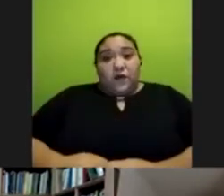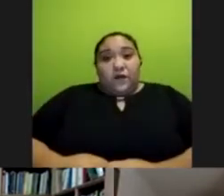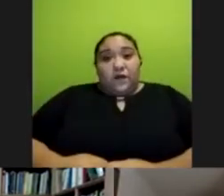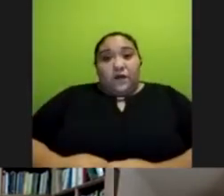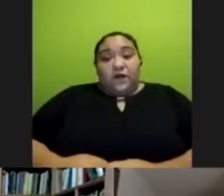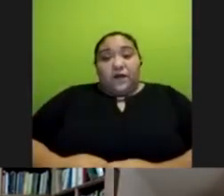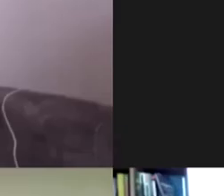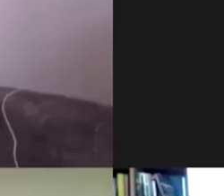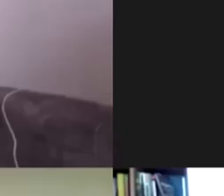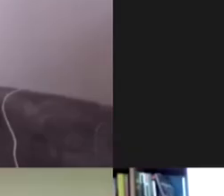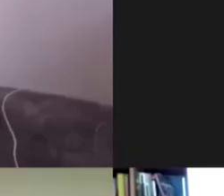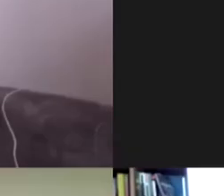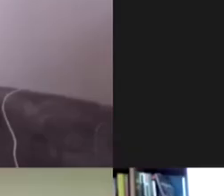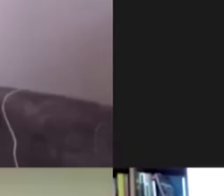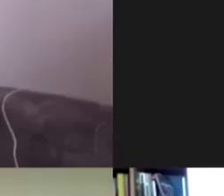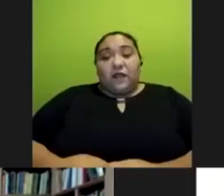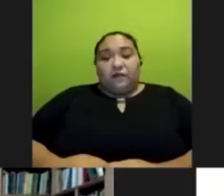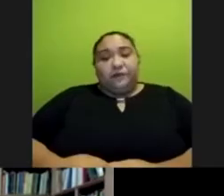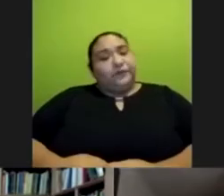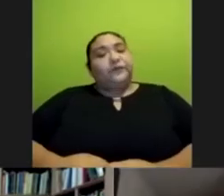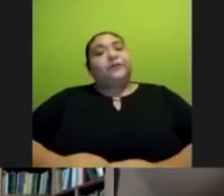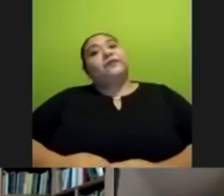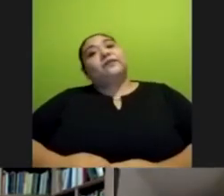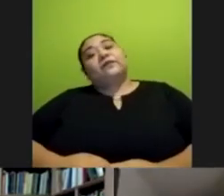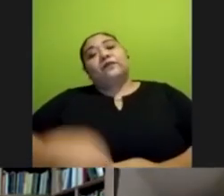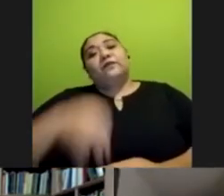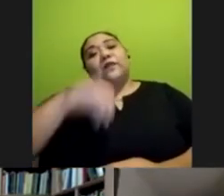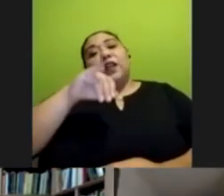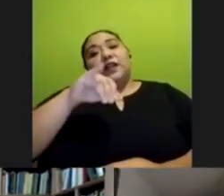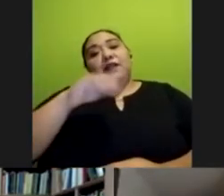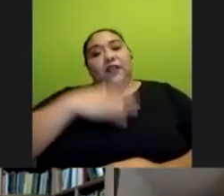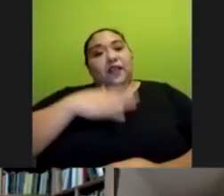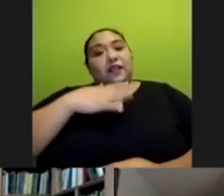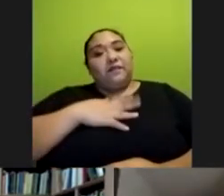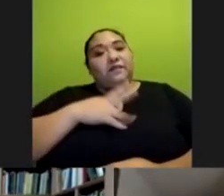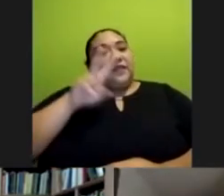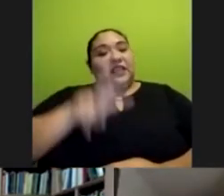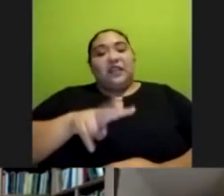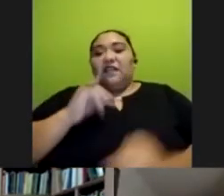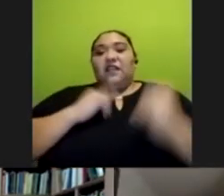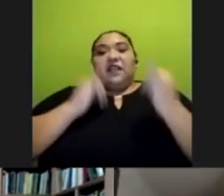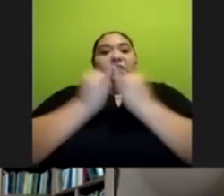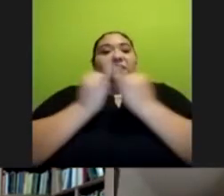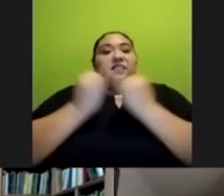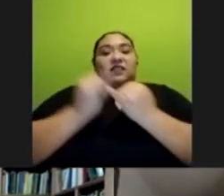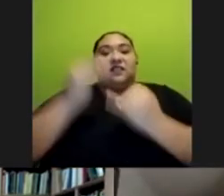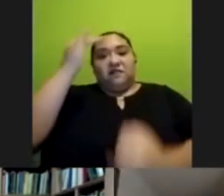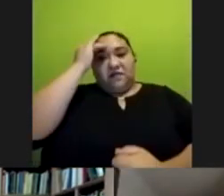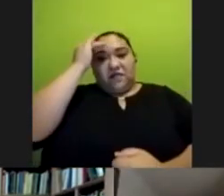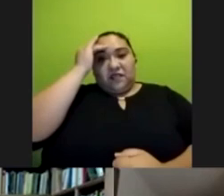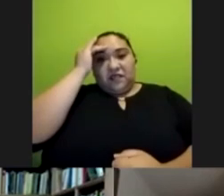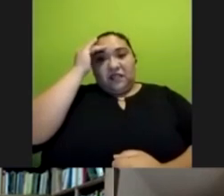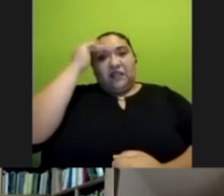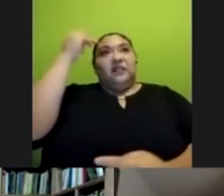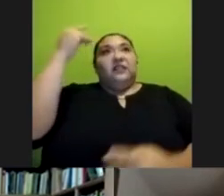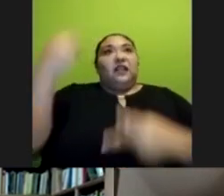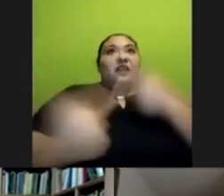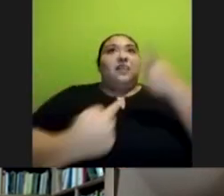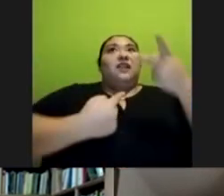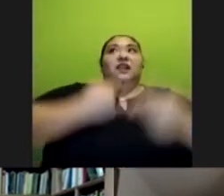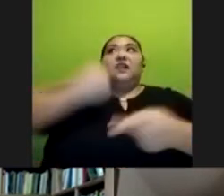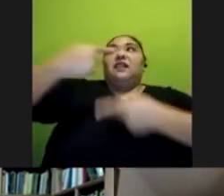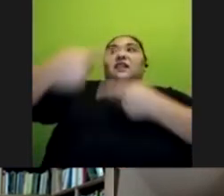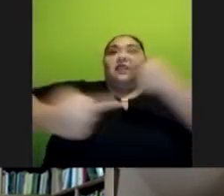Claro. A mí también me parece muy coherente cómo se van juntando las preguntas de buena